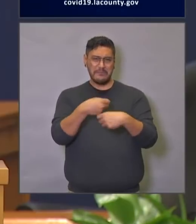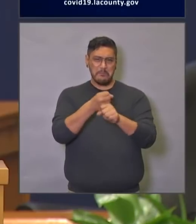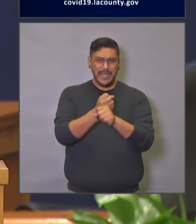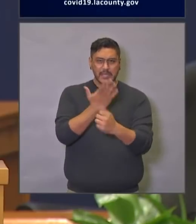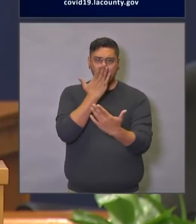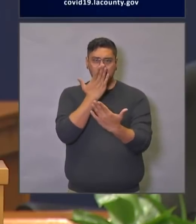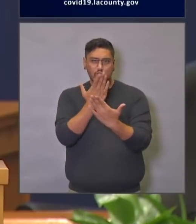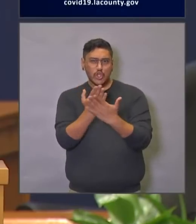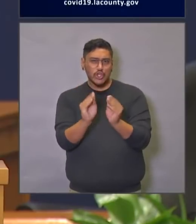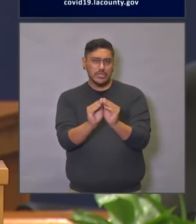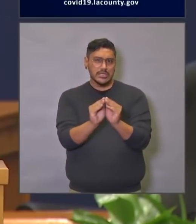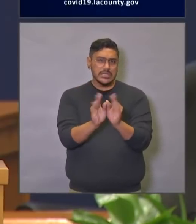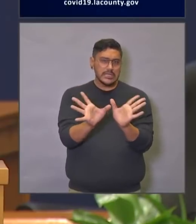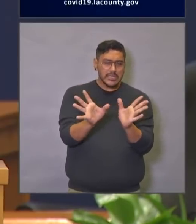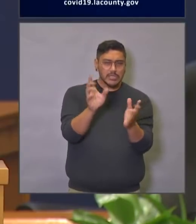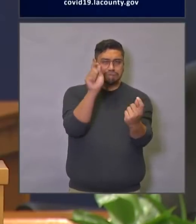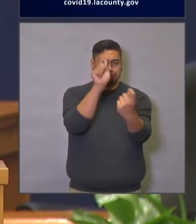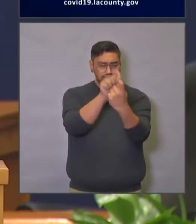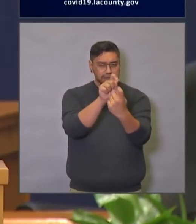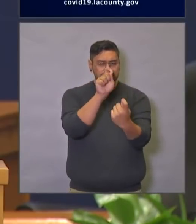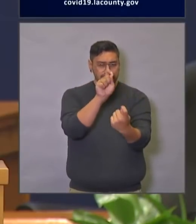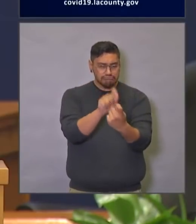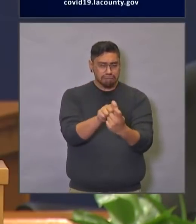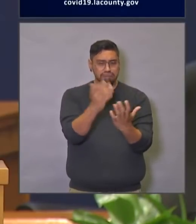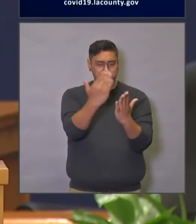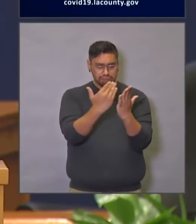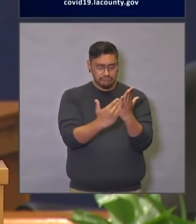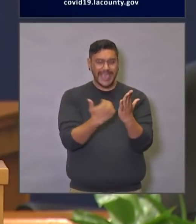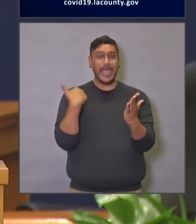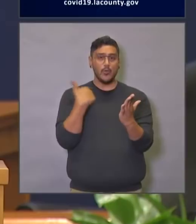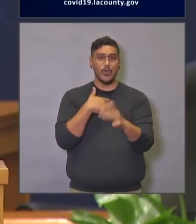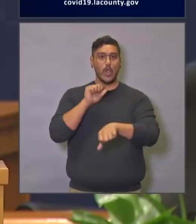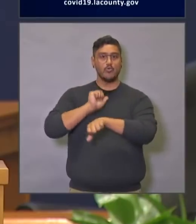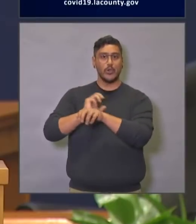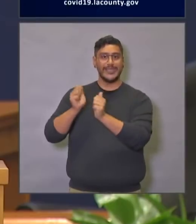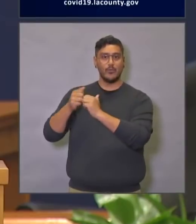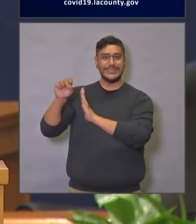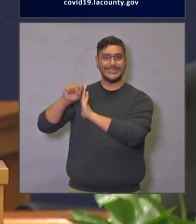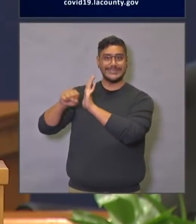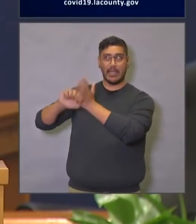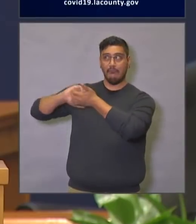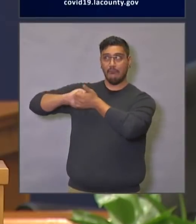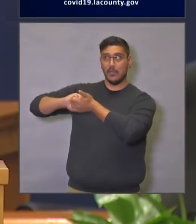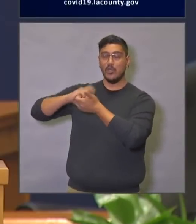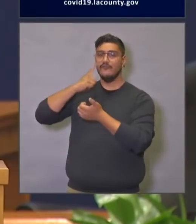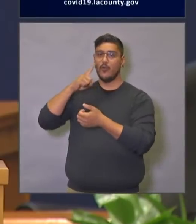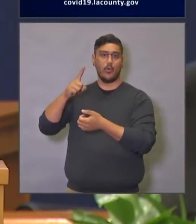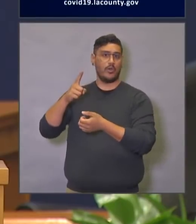transparente y trabajaremos en estrecha colaboración con el Estado para tomar cualquier decisión.